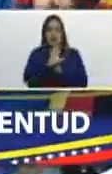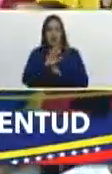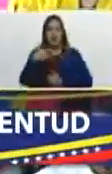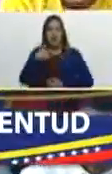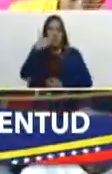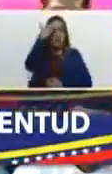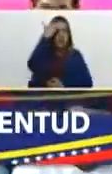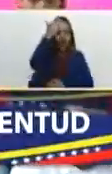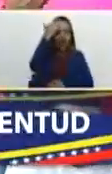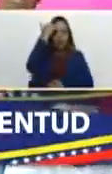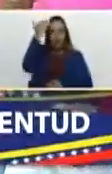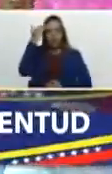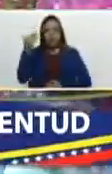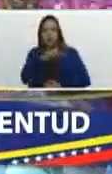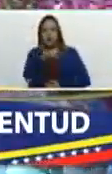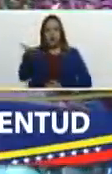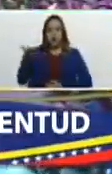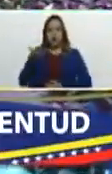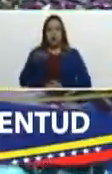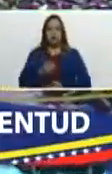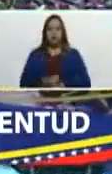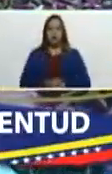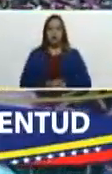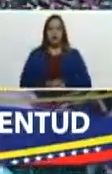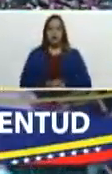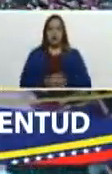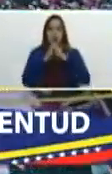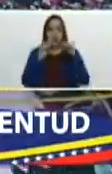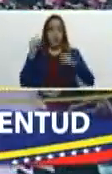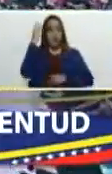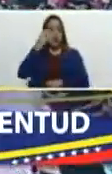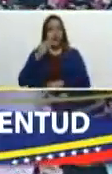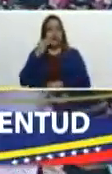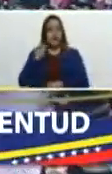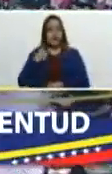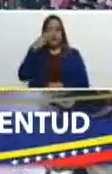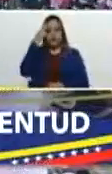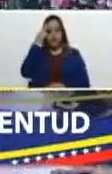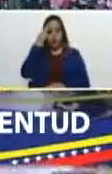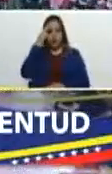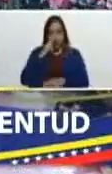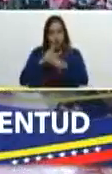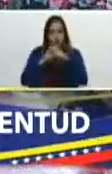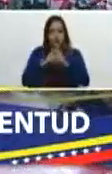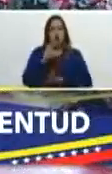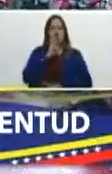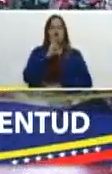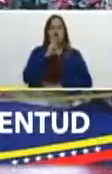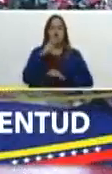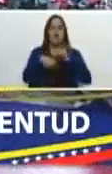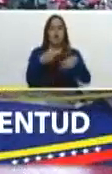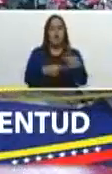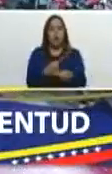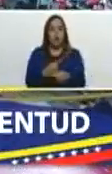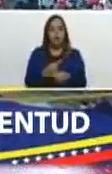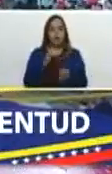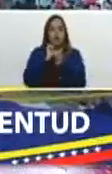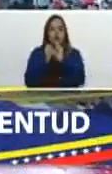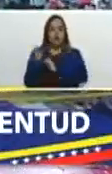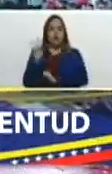saludo a toda esta juventud, la generación de oro del deporte venezolano, que nos hace